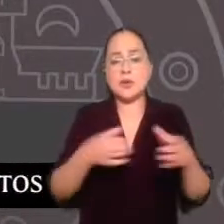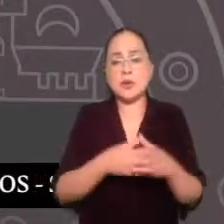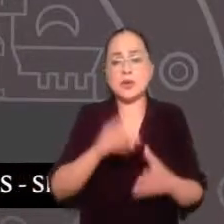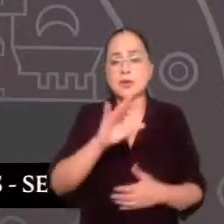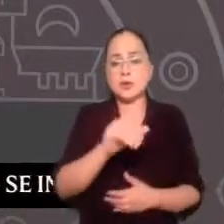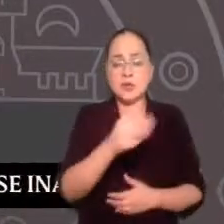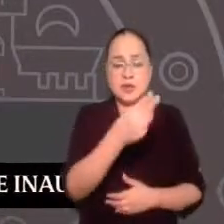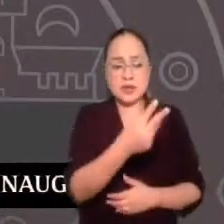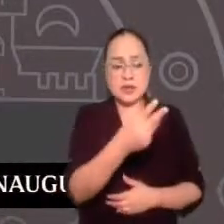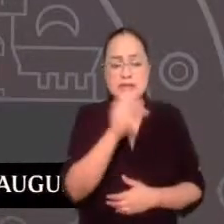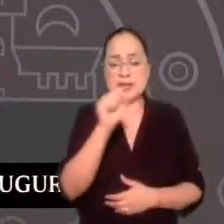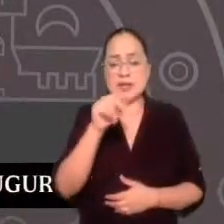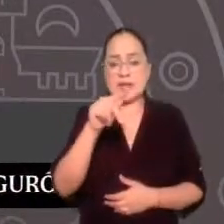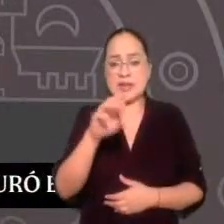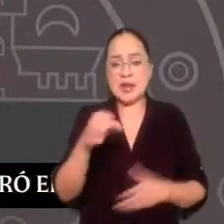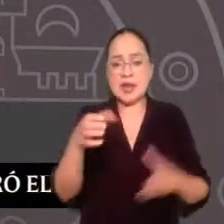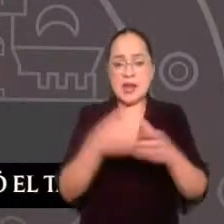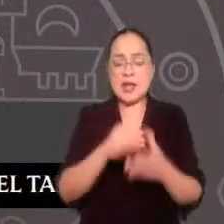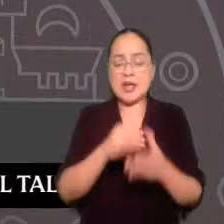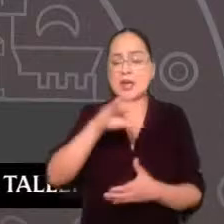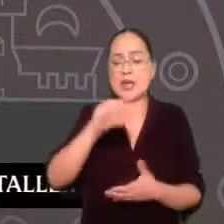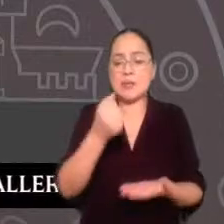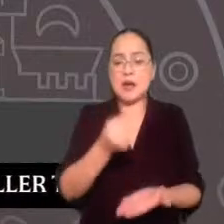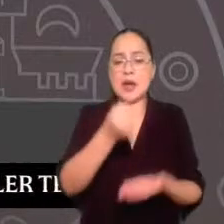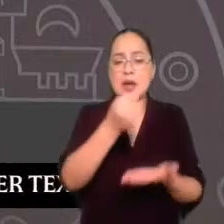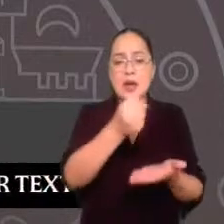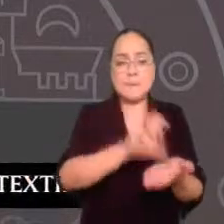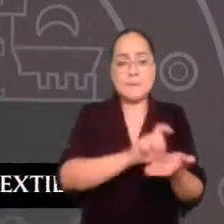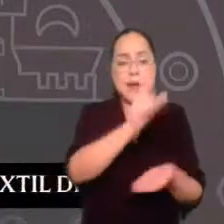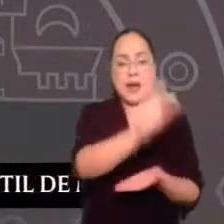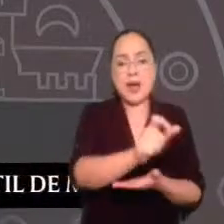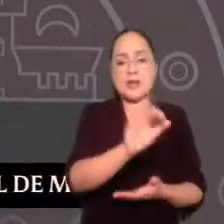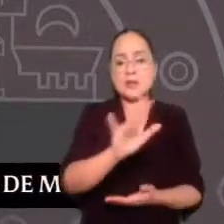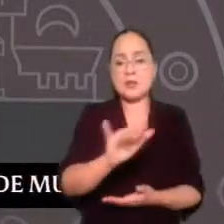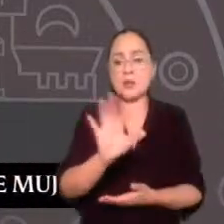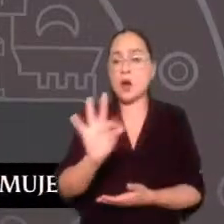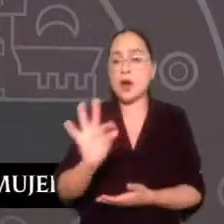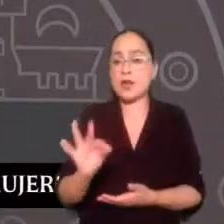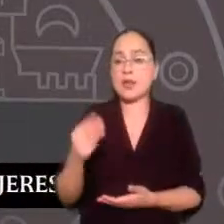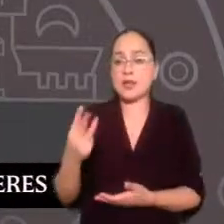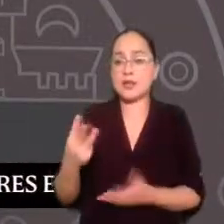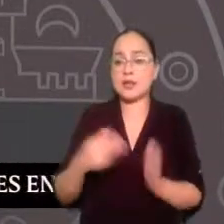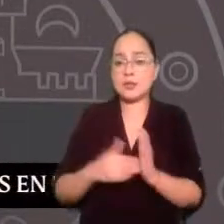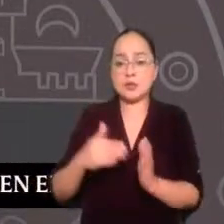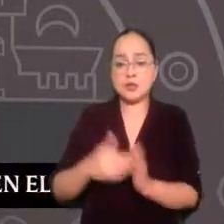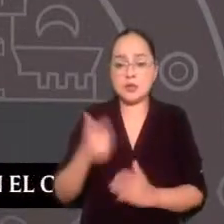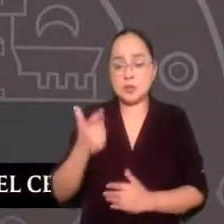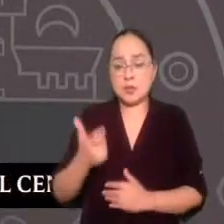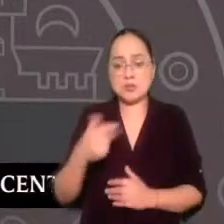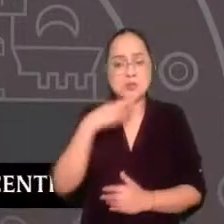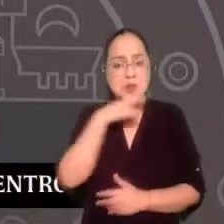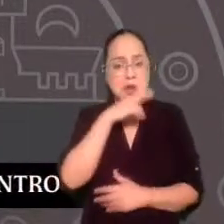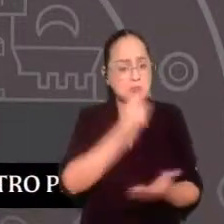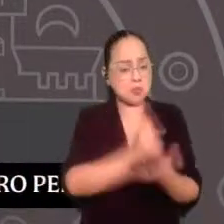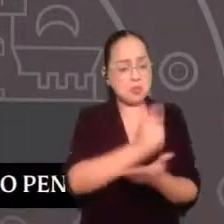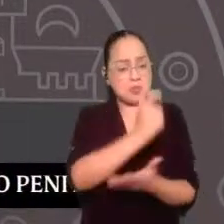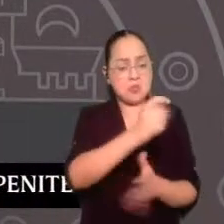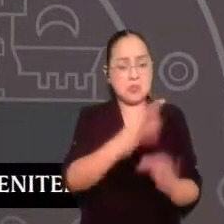53, un bono que había que pagar que costó 43 millones de pesos. Órale, inmediatamente los pagamos. Un